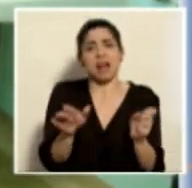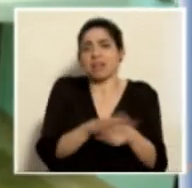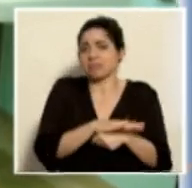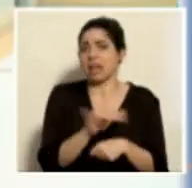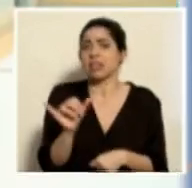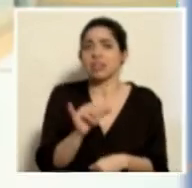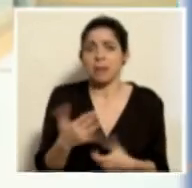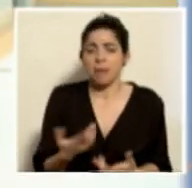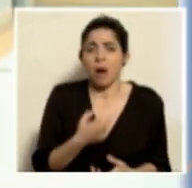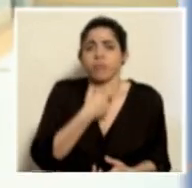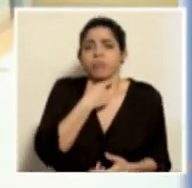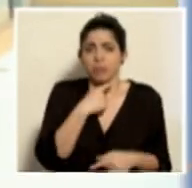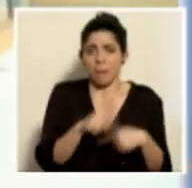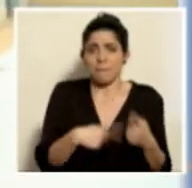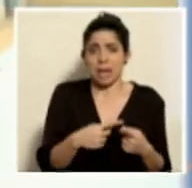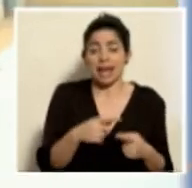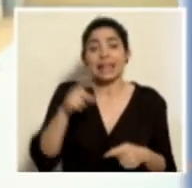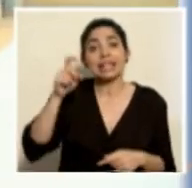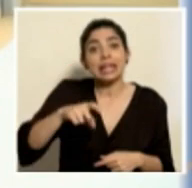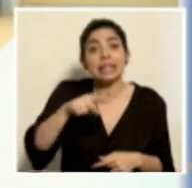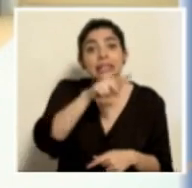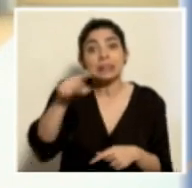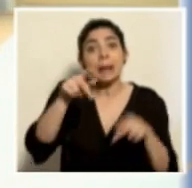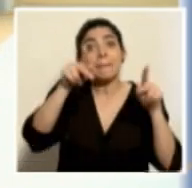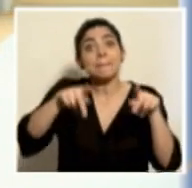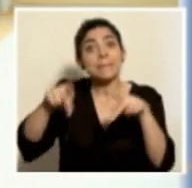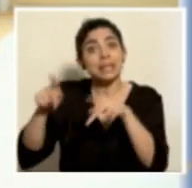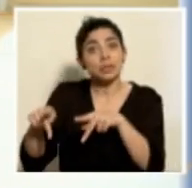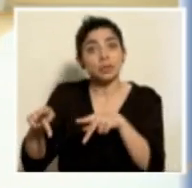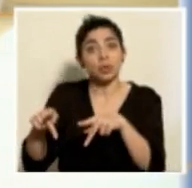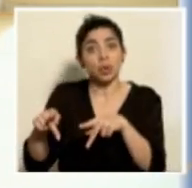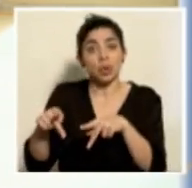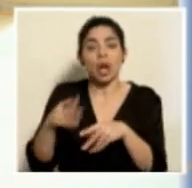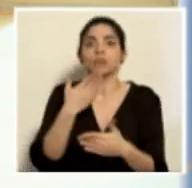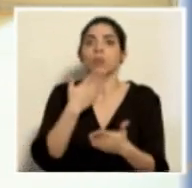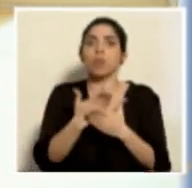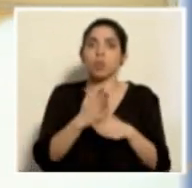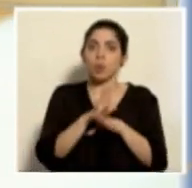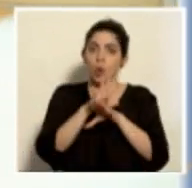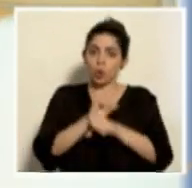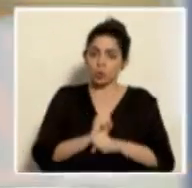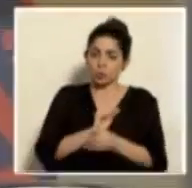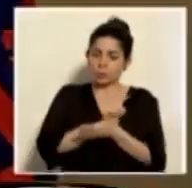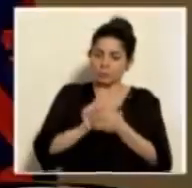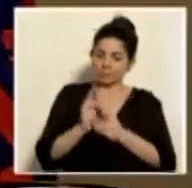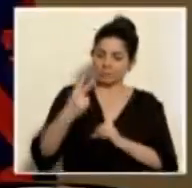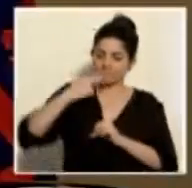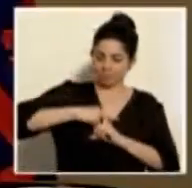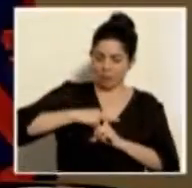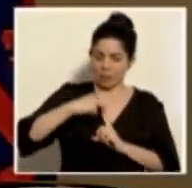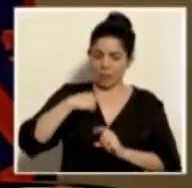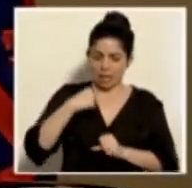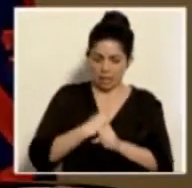saturar y necesitamos que la población practique las buenas prácticas de higiene, las buenas